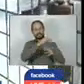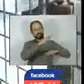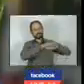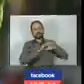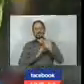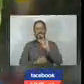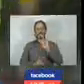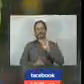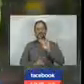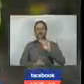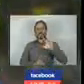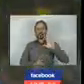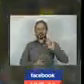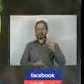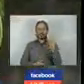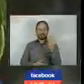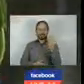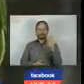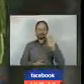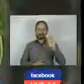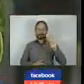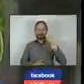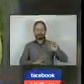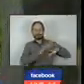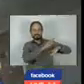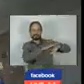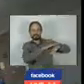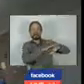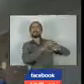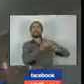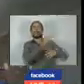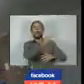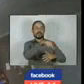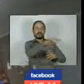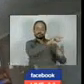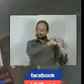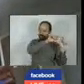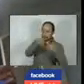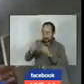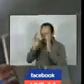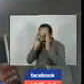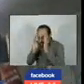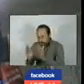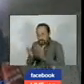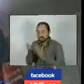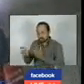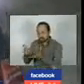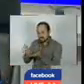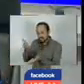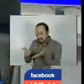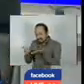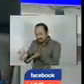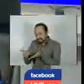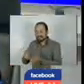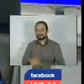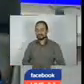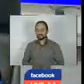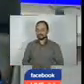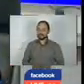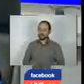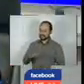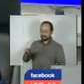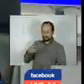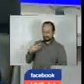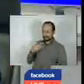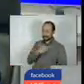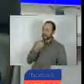7850-1474 para que se encarguen de darle atención necesaria al animal. Hay que tener mucho cuidado